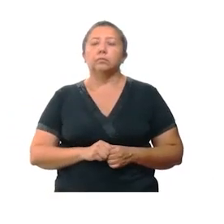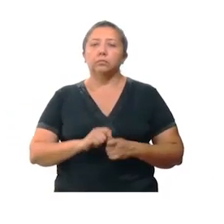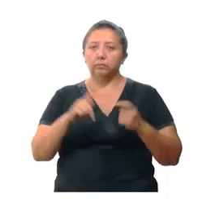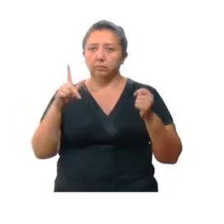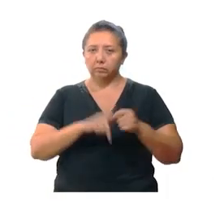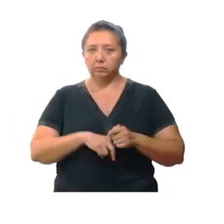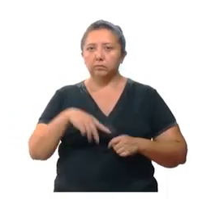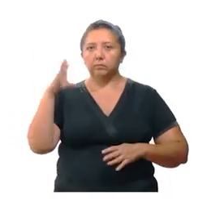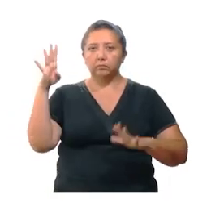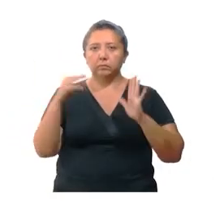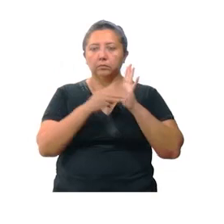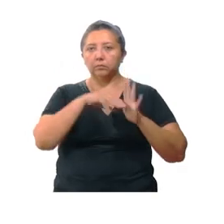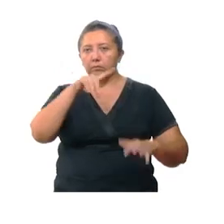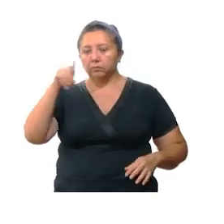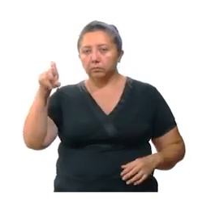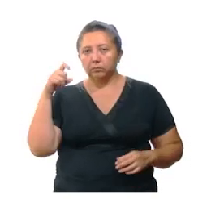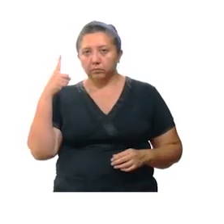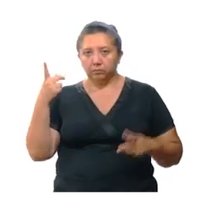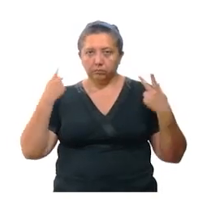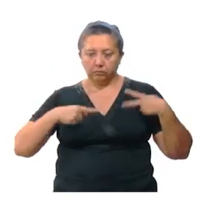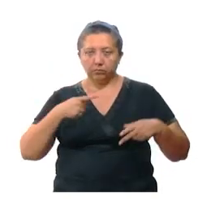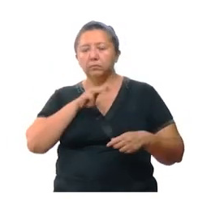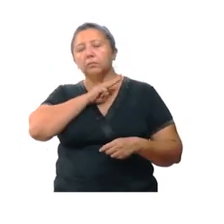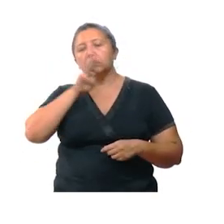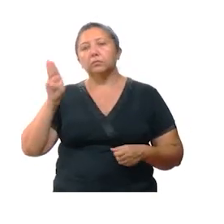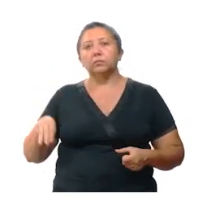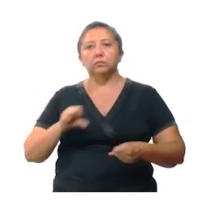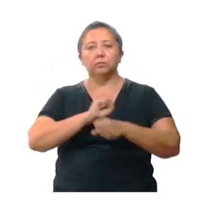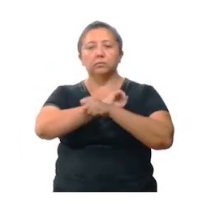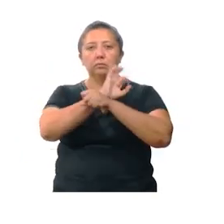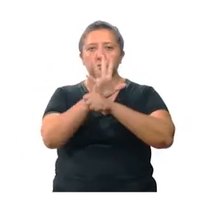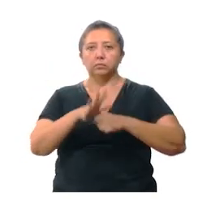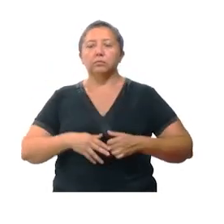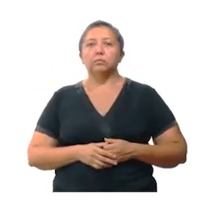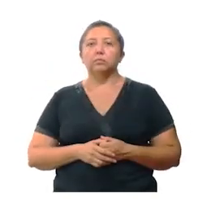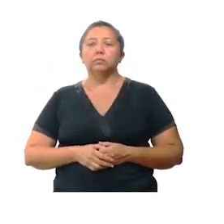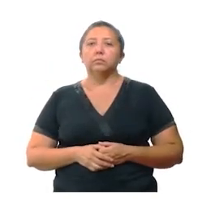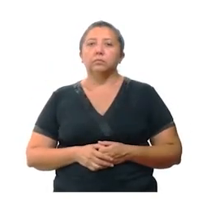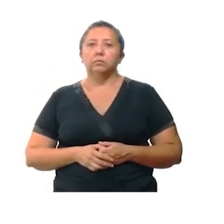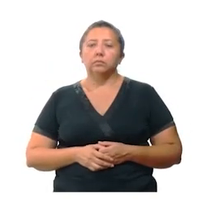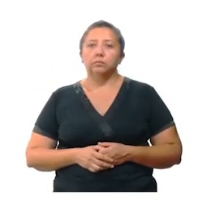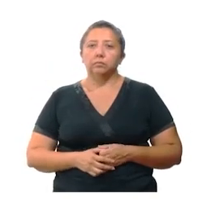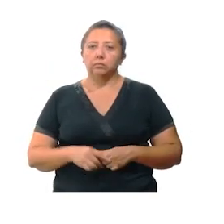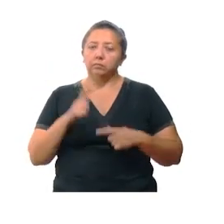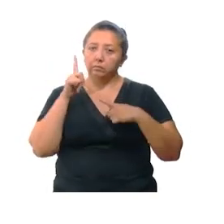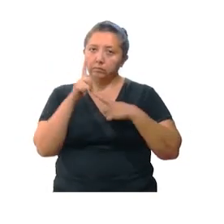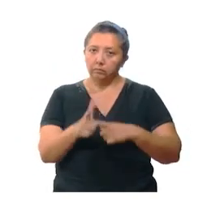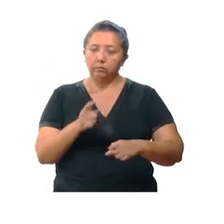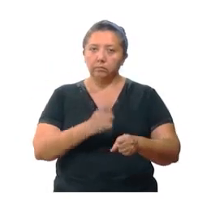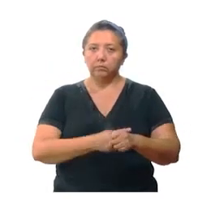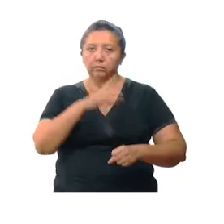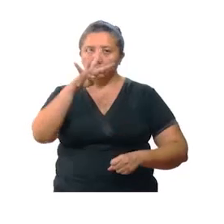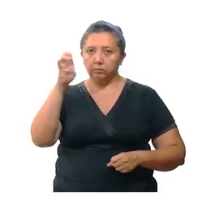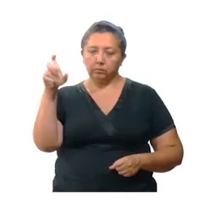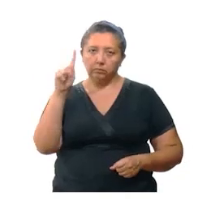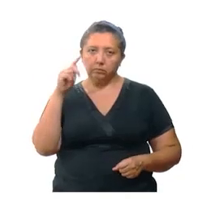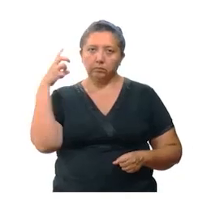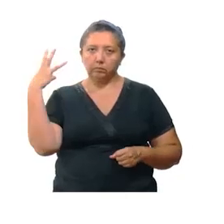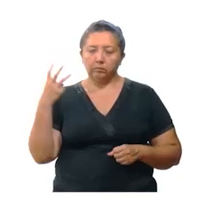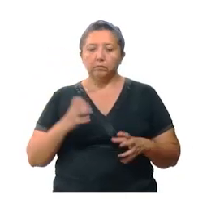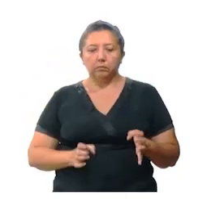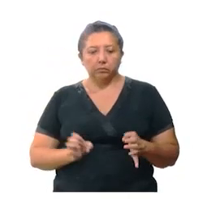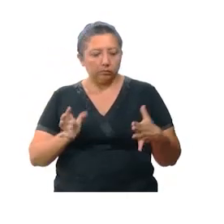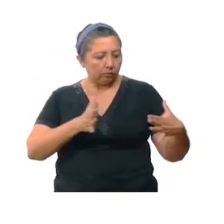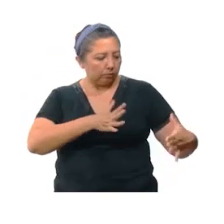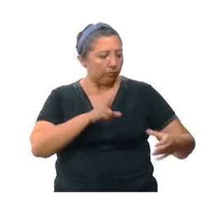En total, son 4.101 las personas fallecidas a causa del coronavirus. De los casos activos, 473